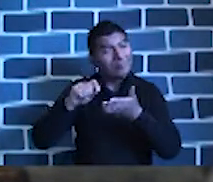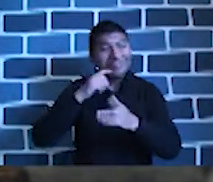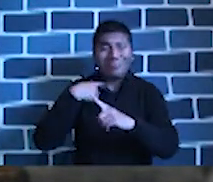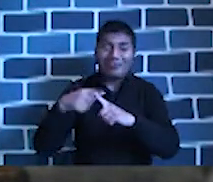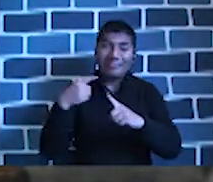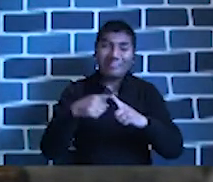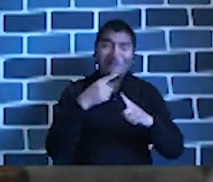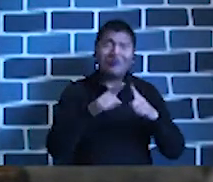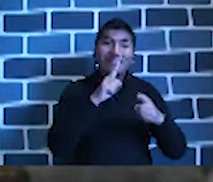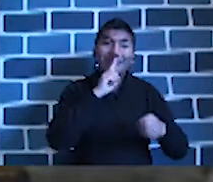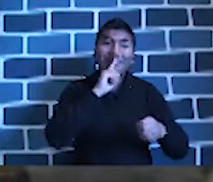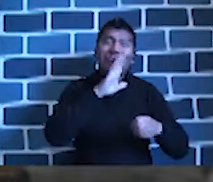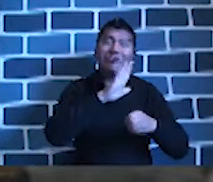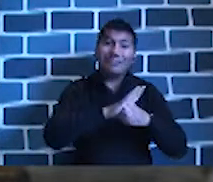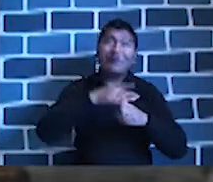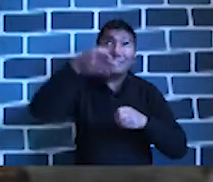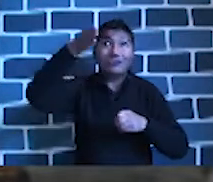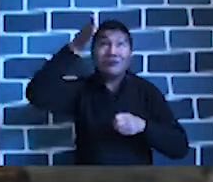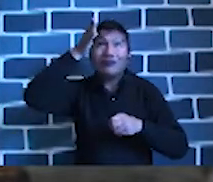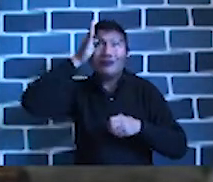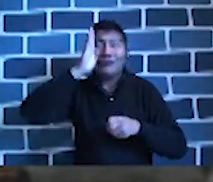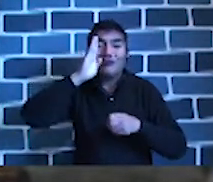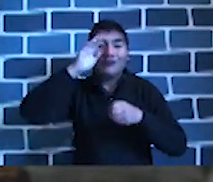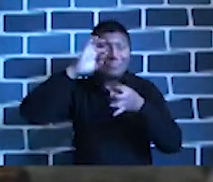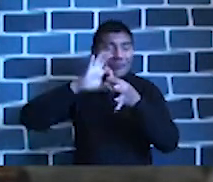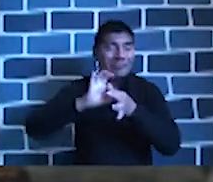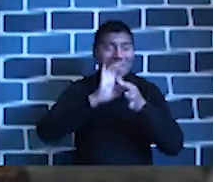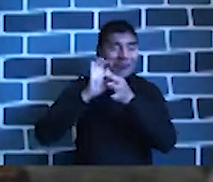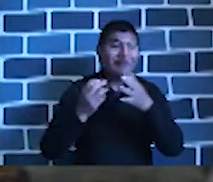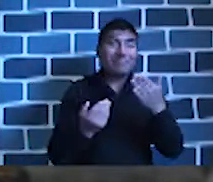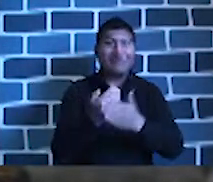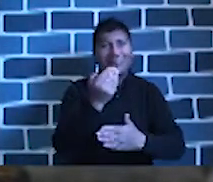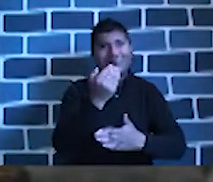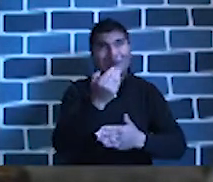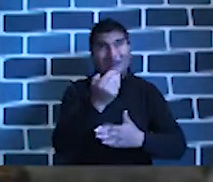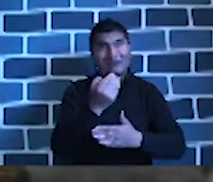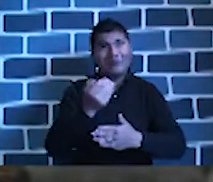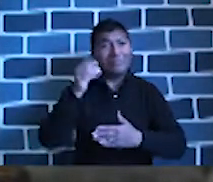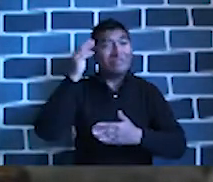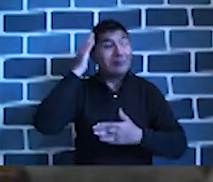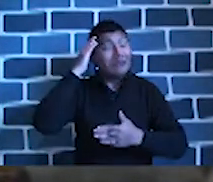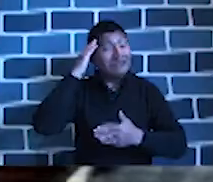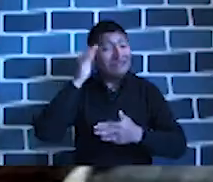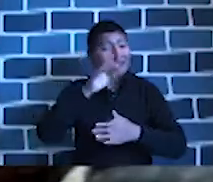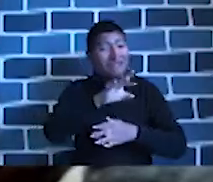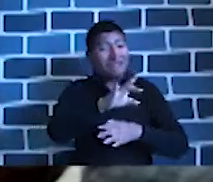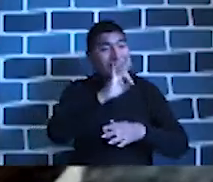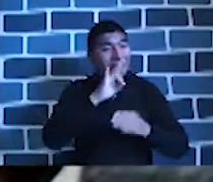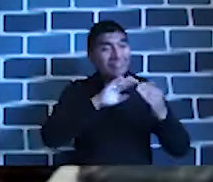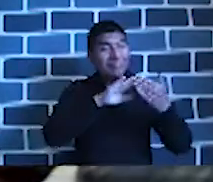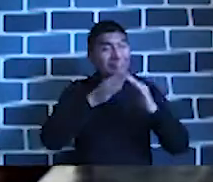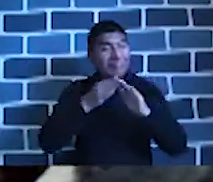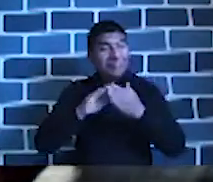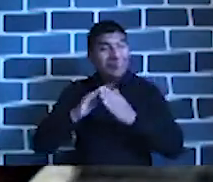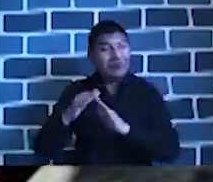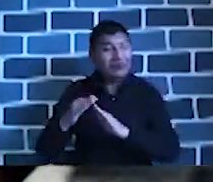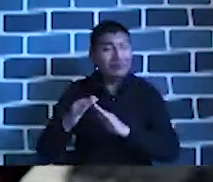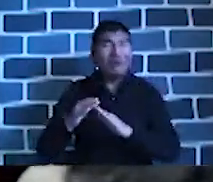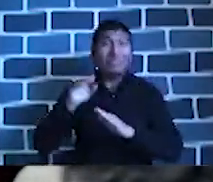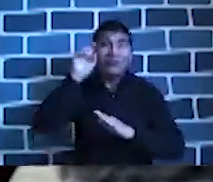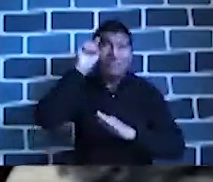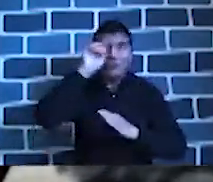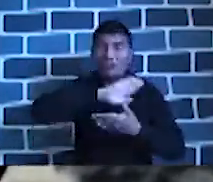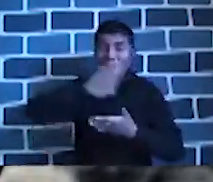promesas, la de ser el Dios de la alianza, de hacer de Israel el pueblo elegido. Eres quien toda